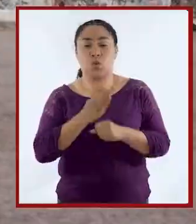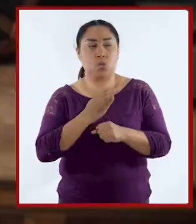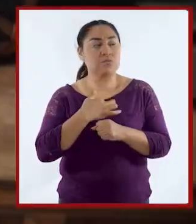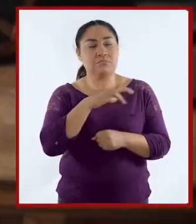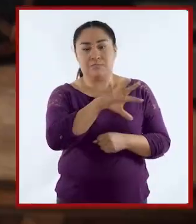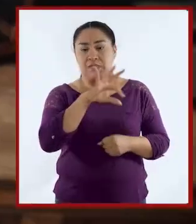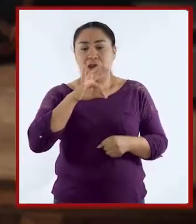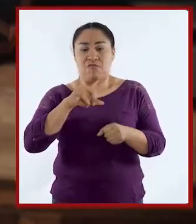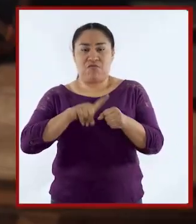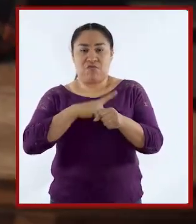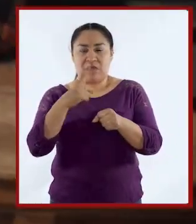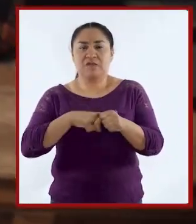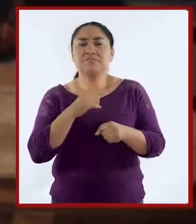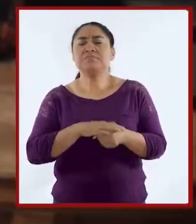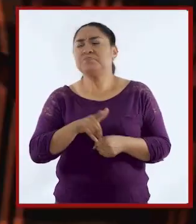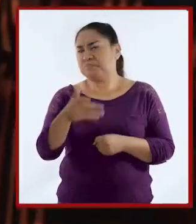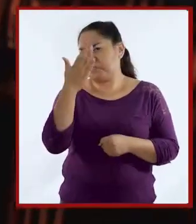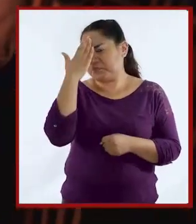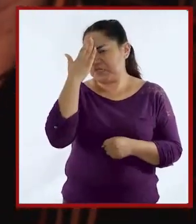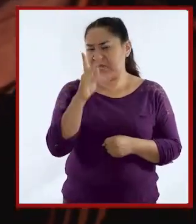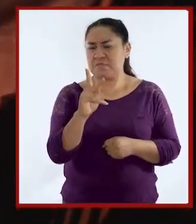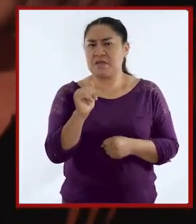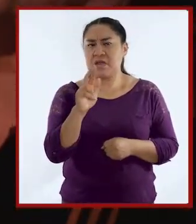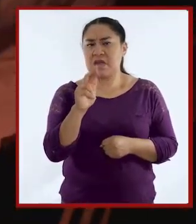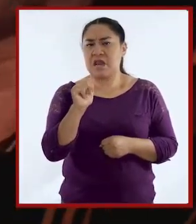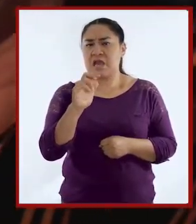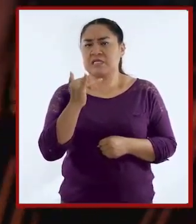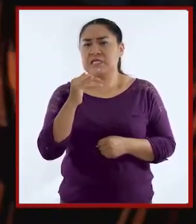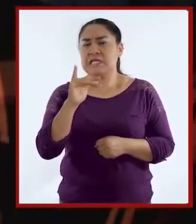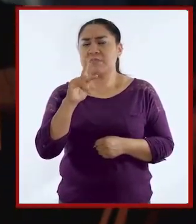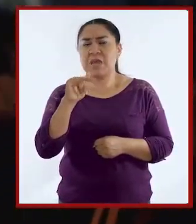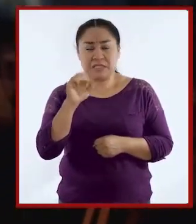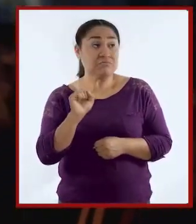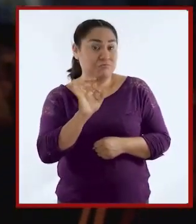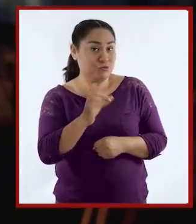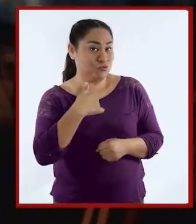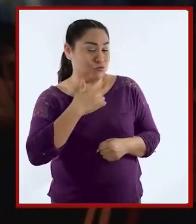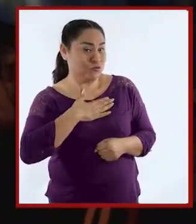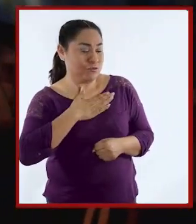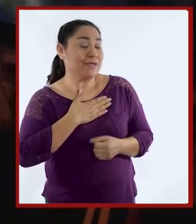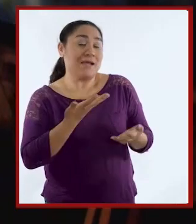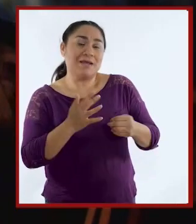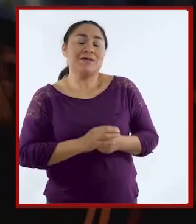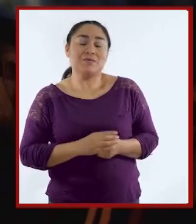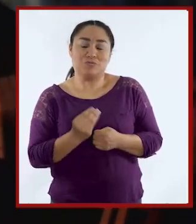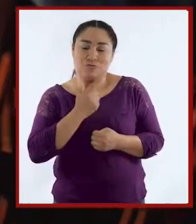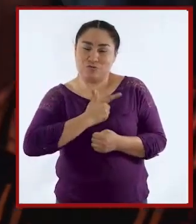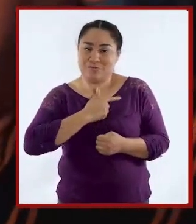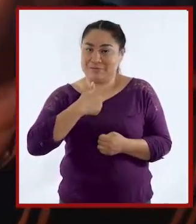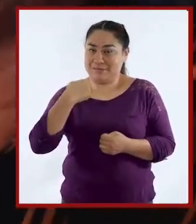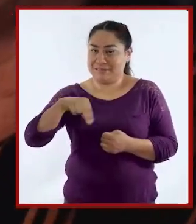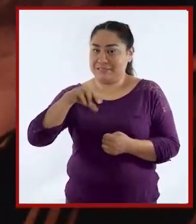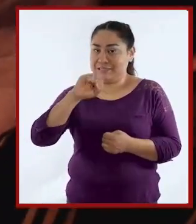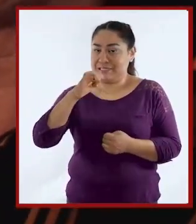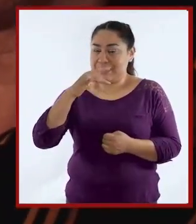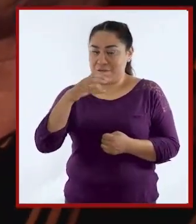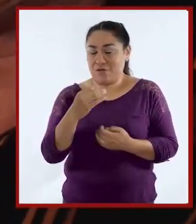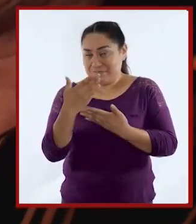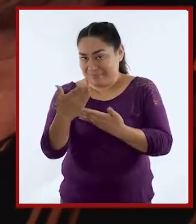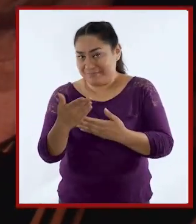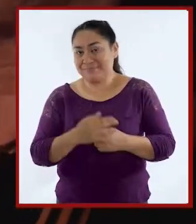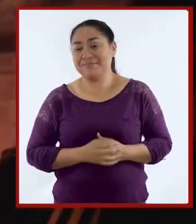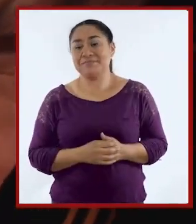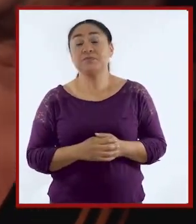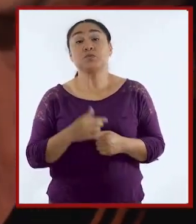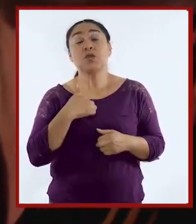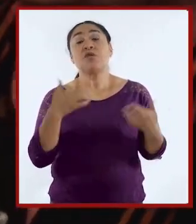Le voy a llevar este refresco. Sí, cómo no. ¿Conoce usted para Chinipas? Sí, yo soy de Chinipas. Ándele. Pues mucho gusto, soy Jaime Calderón. Igualmente, Rafael.